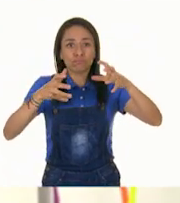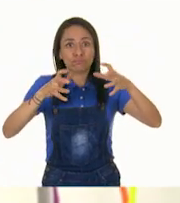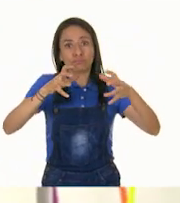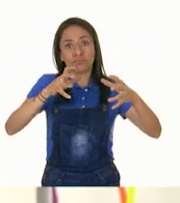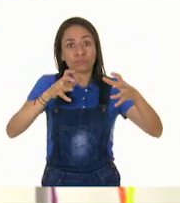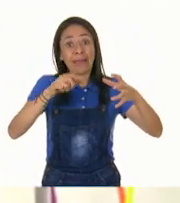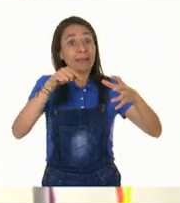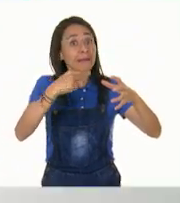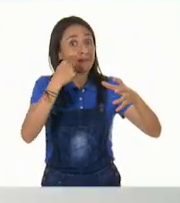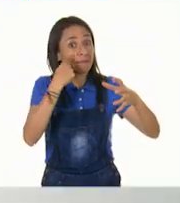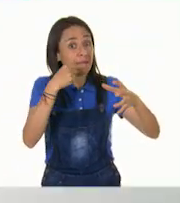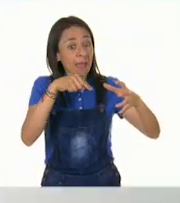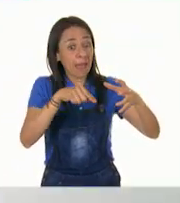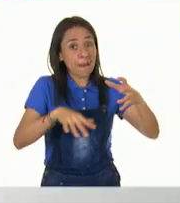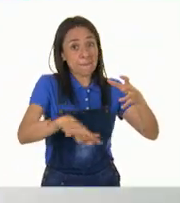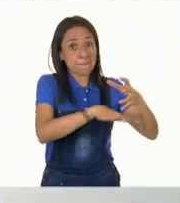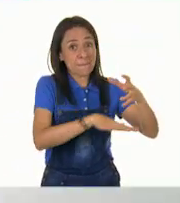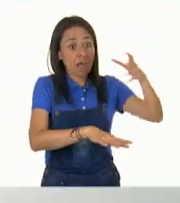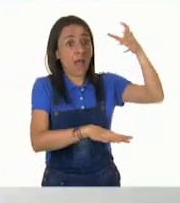caiga el peso